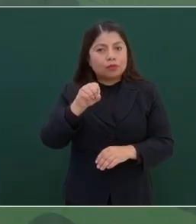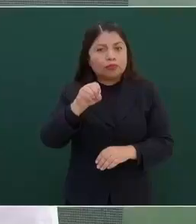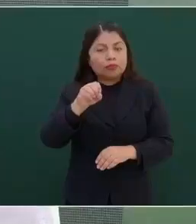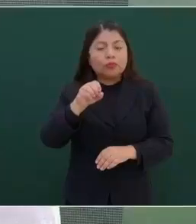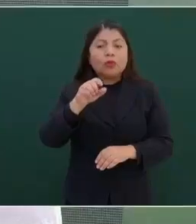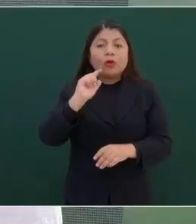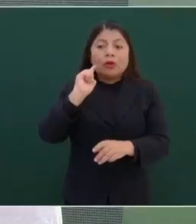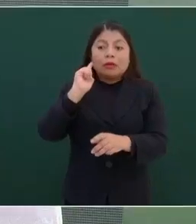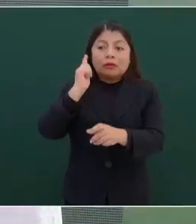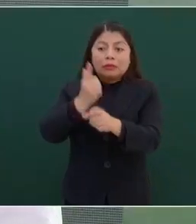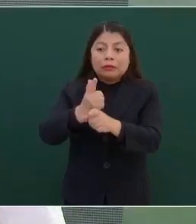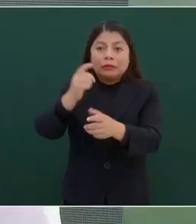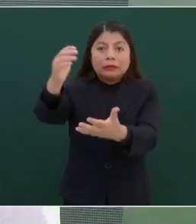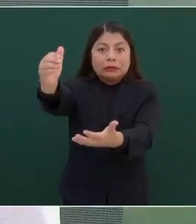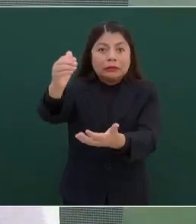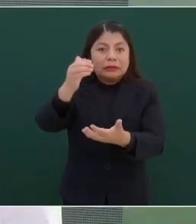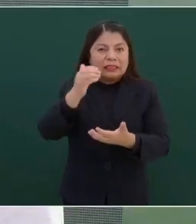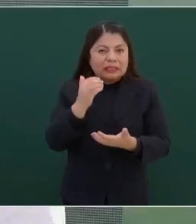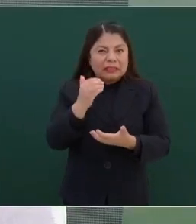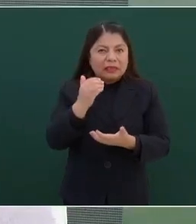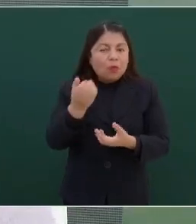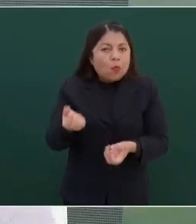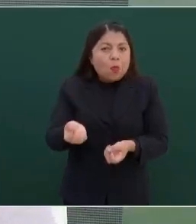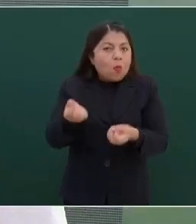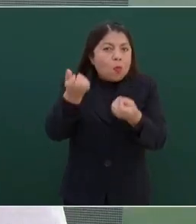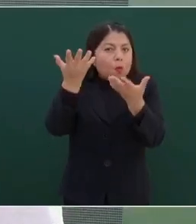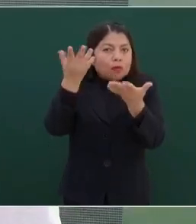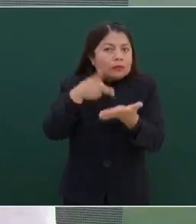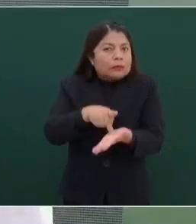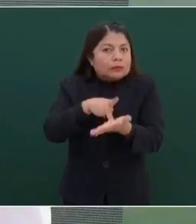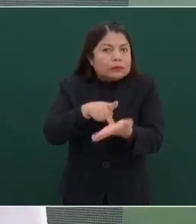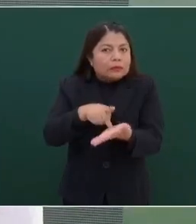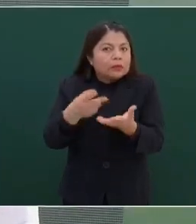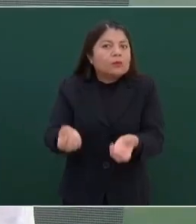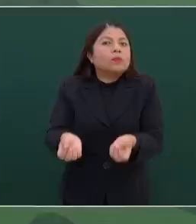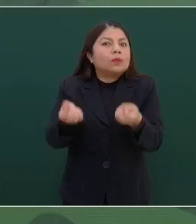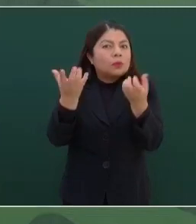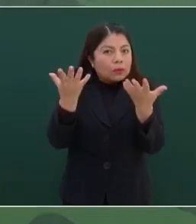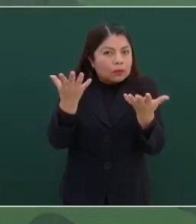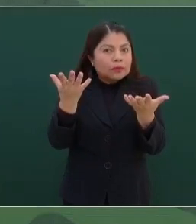decomisado y lo que ha significado